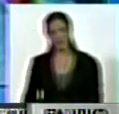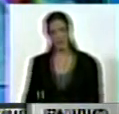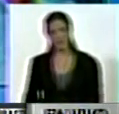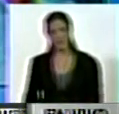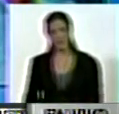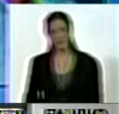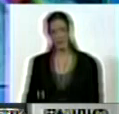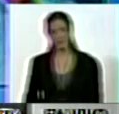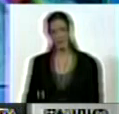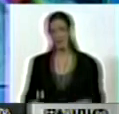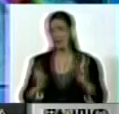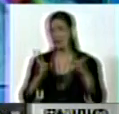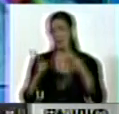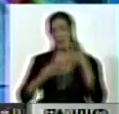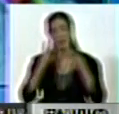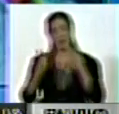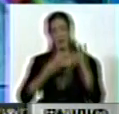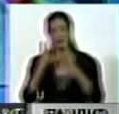motivo político.